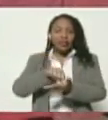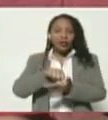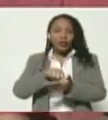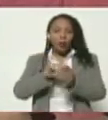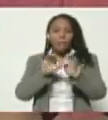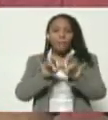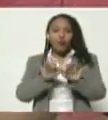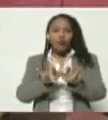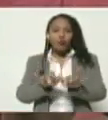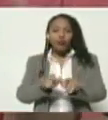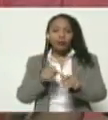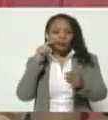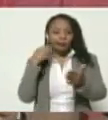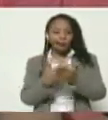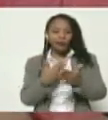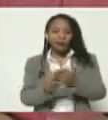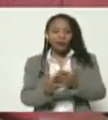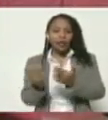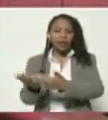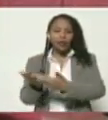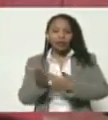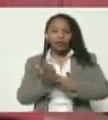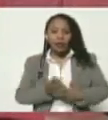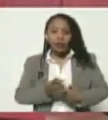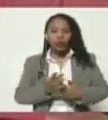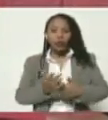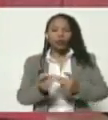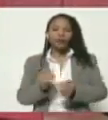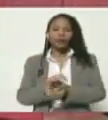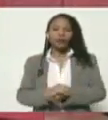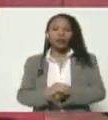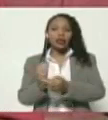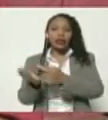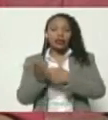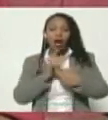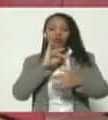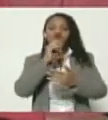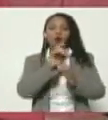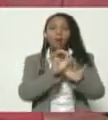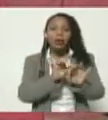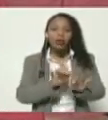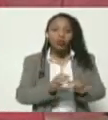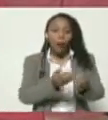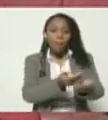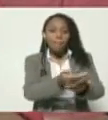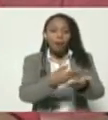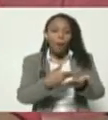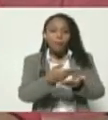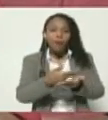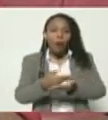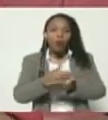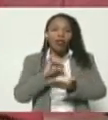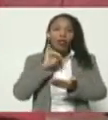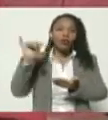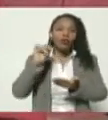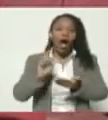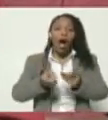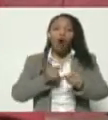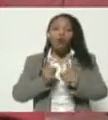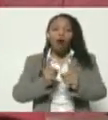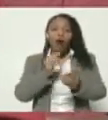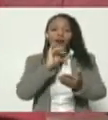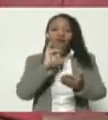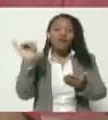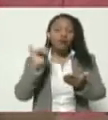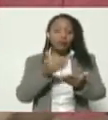cómputo, verificando, recibiendo información, recibiendo en algunos casos denuncias, donde había denuncias,